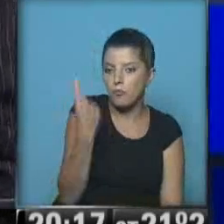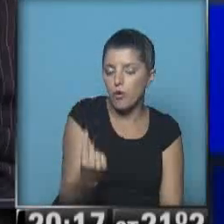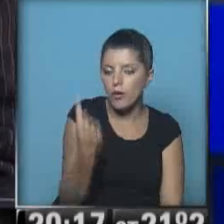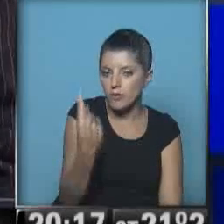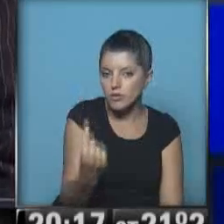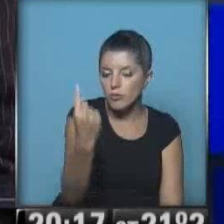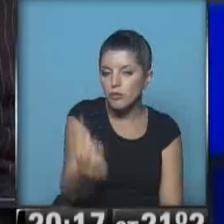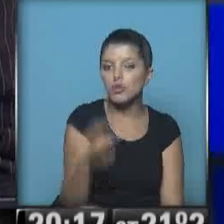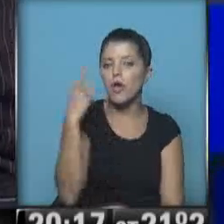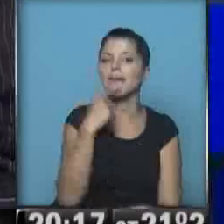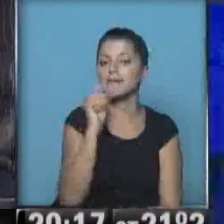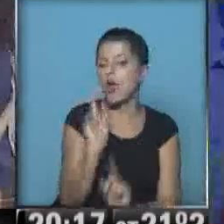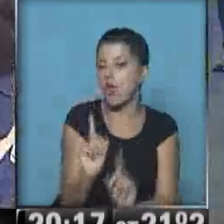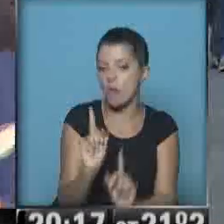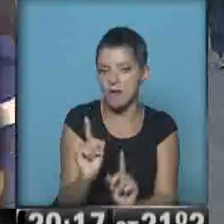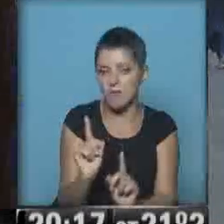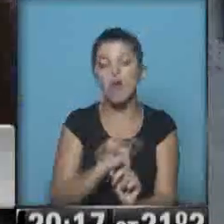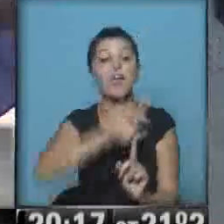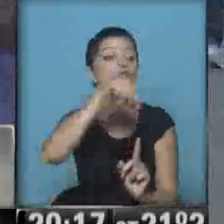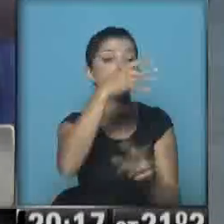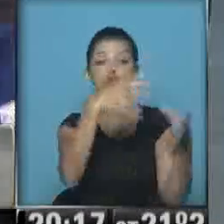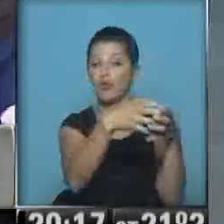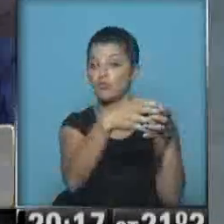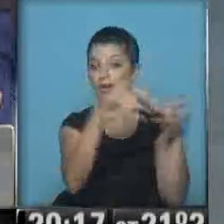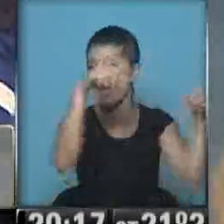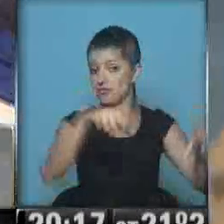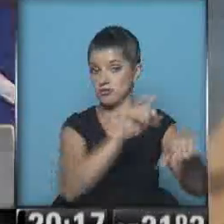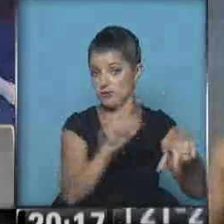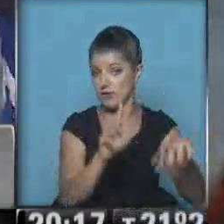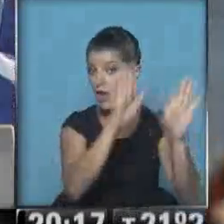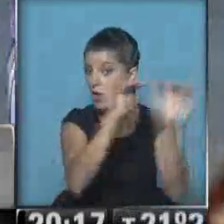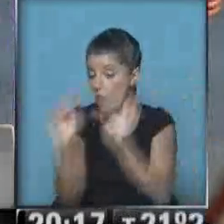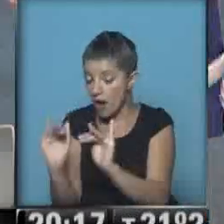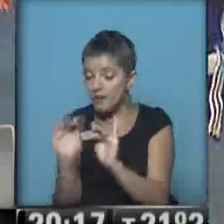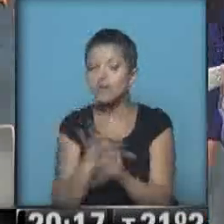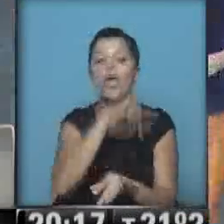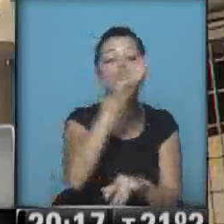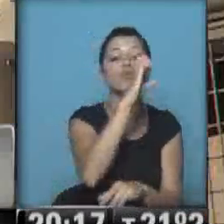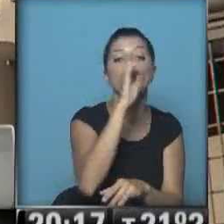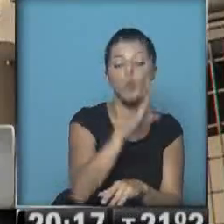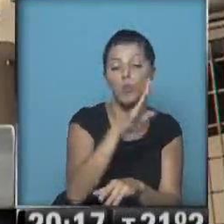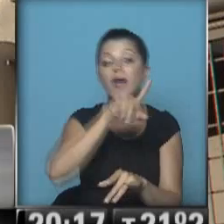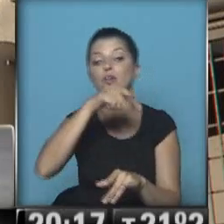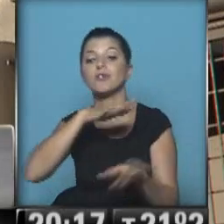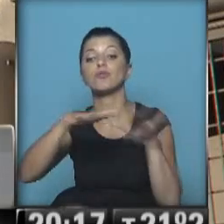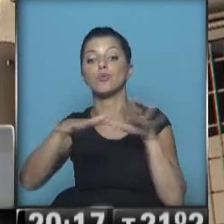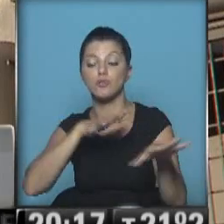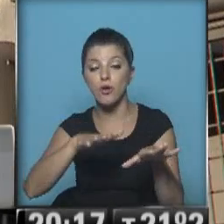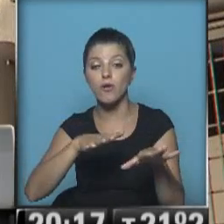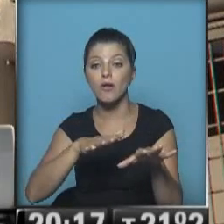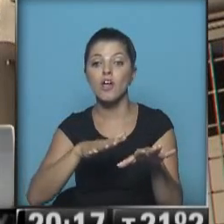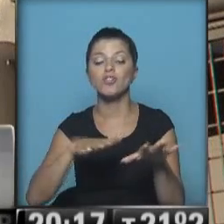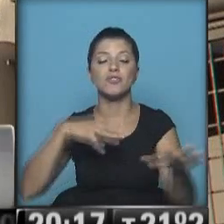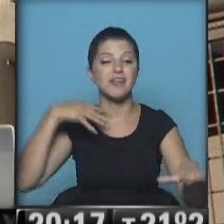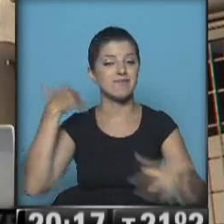ocurría lo mismo que ocurre en otros estadios en otros clubes en otros escenarios donde la